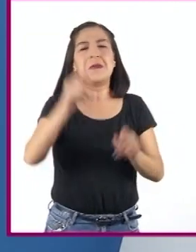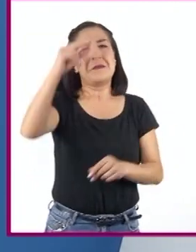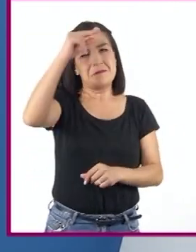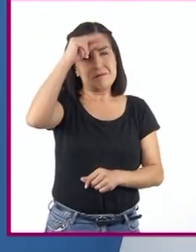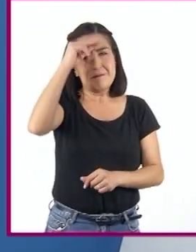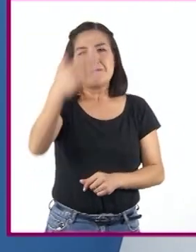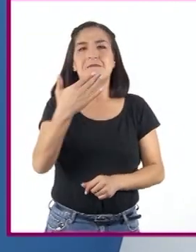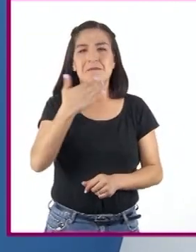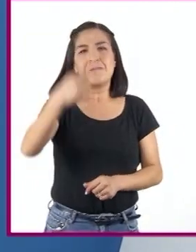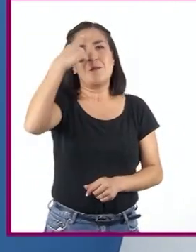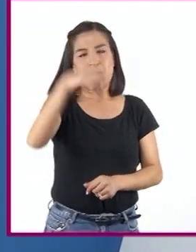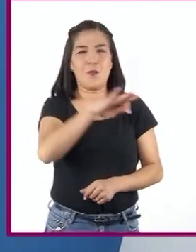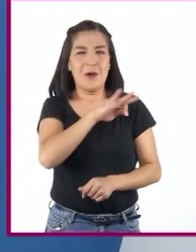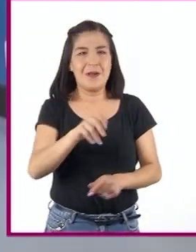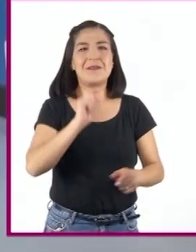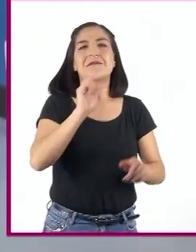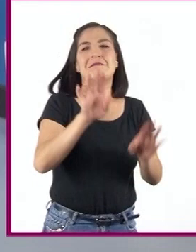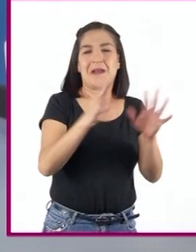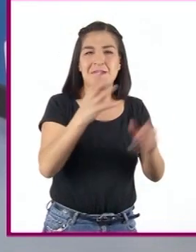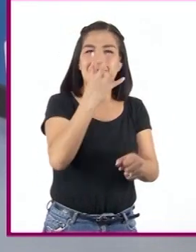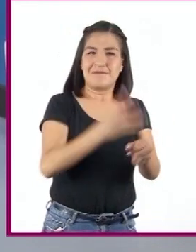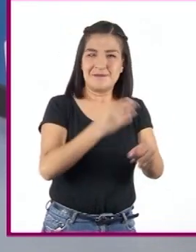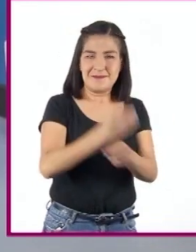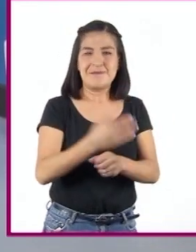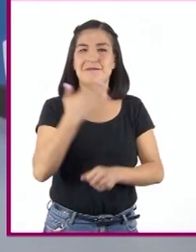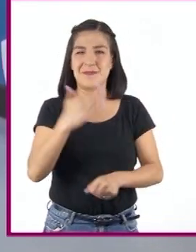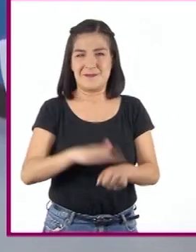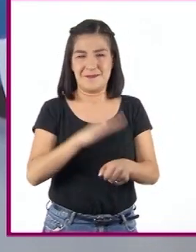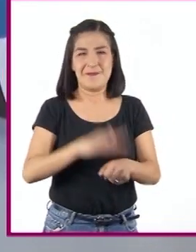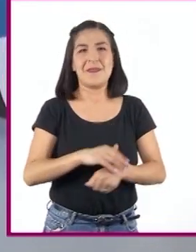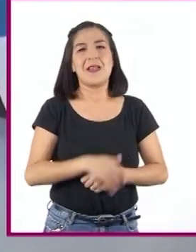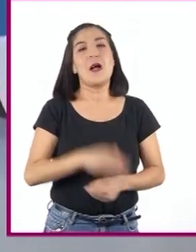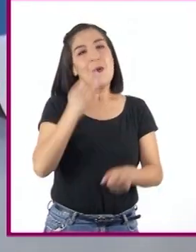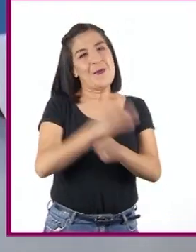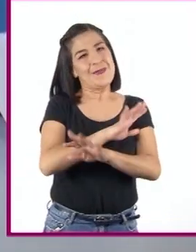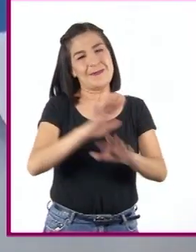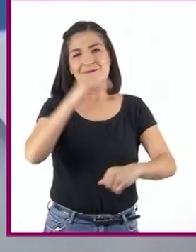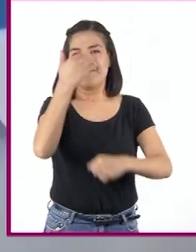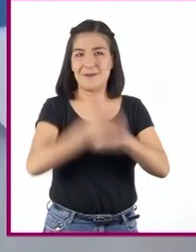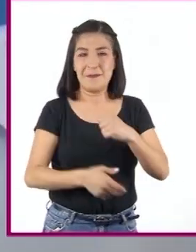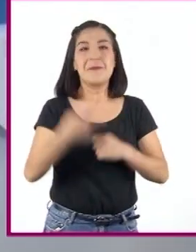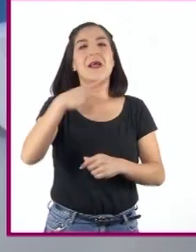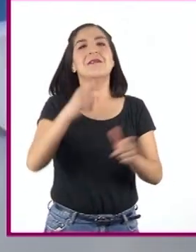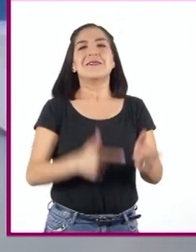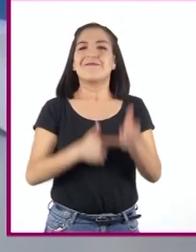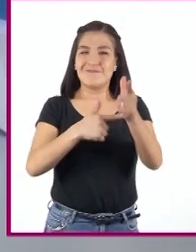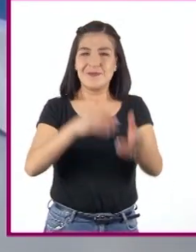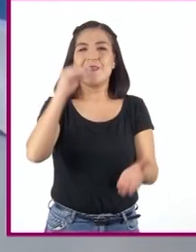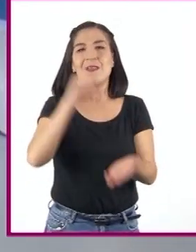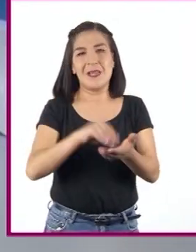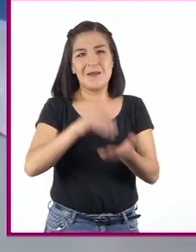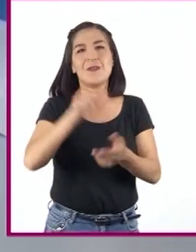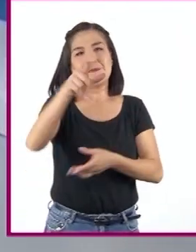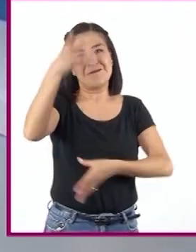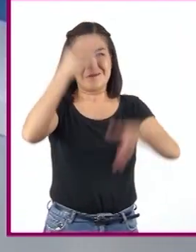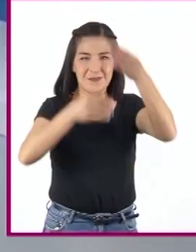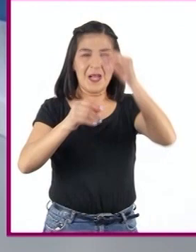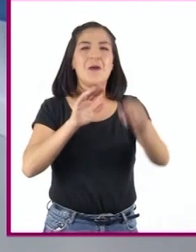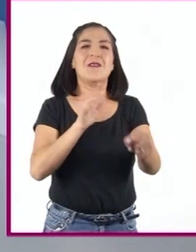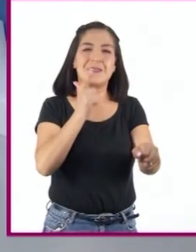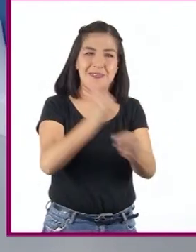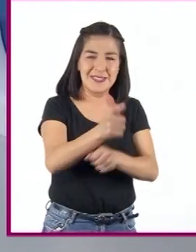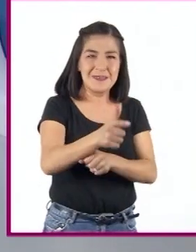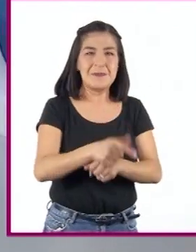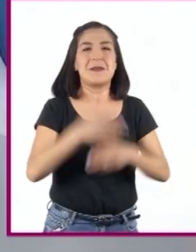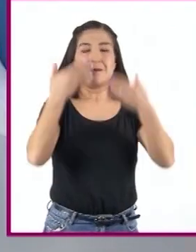para poder resolverlas con éxito. Bien, terminamos por esta ocasión, pero aún nos queda mucho por explorar y descubrir, así